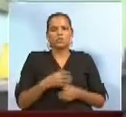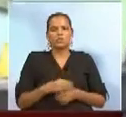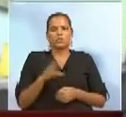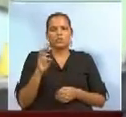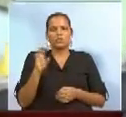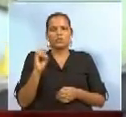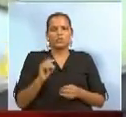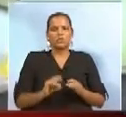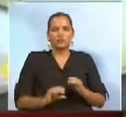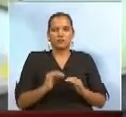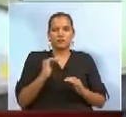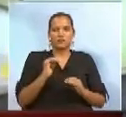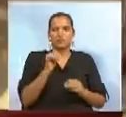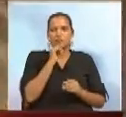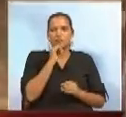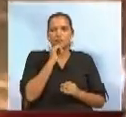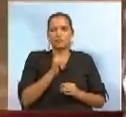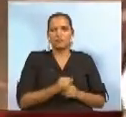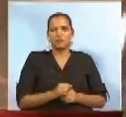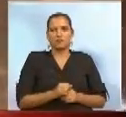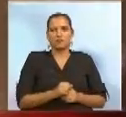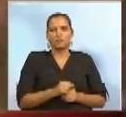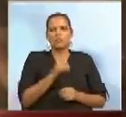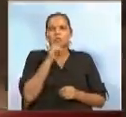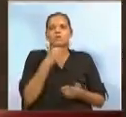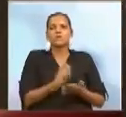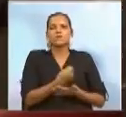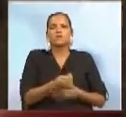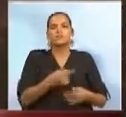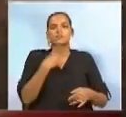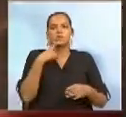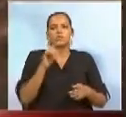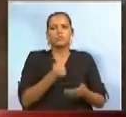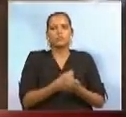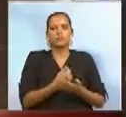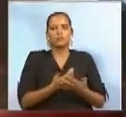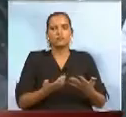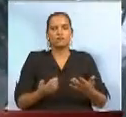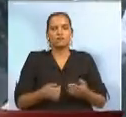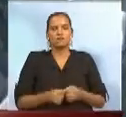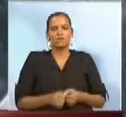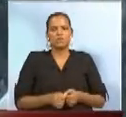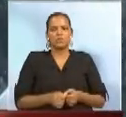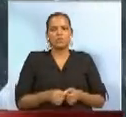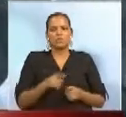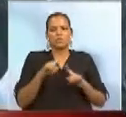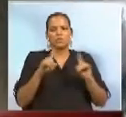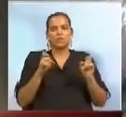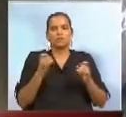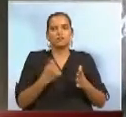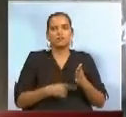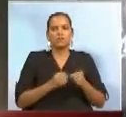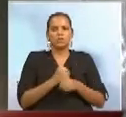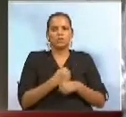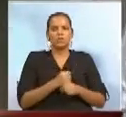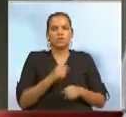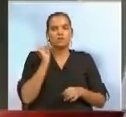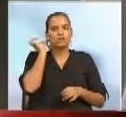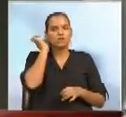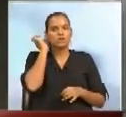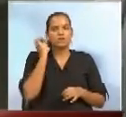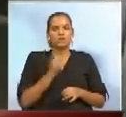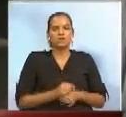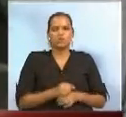a 50 centímetros, subió el agua. ¿Quién les paga por la pérdida de sus electrodomésticos? Es la pregunta que se hace Lorena